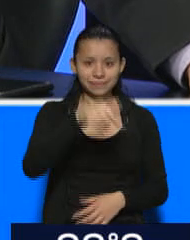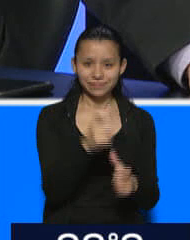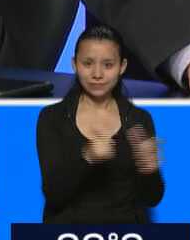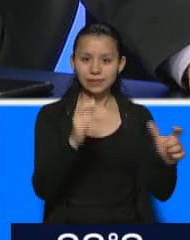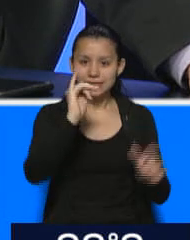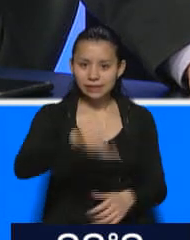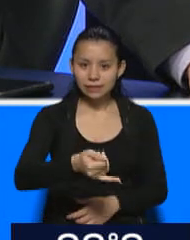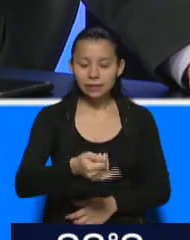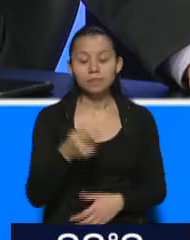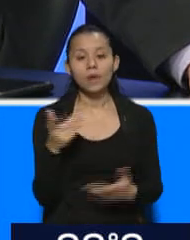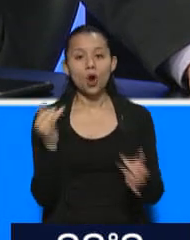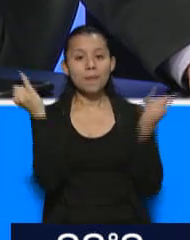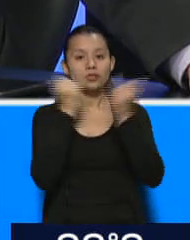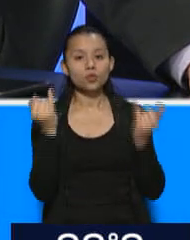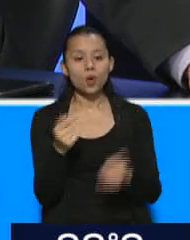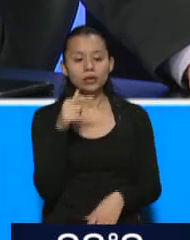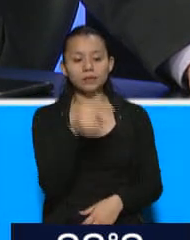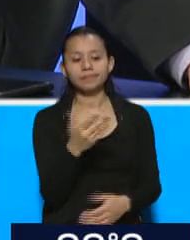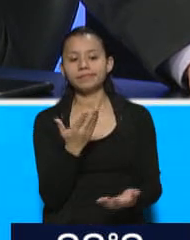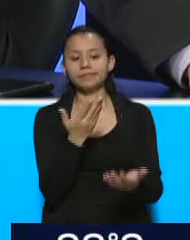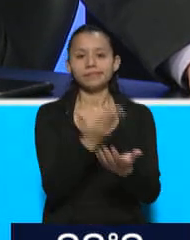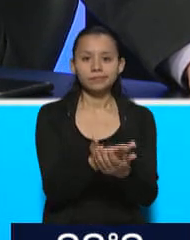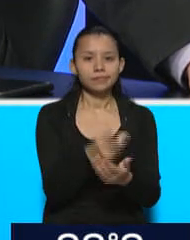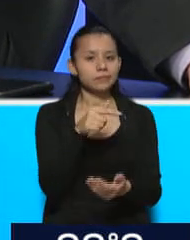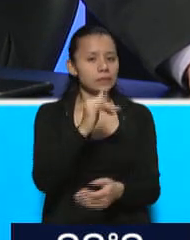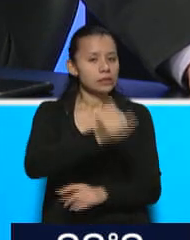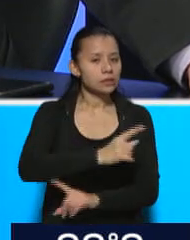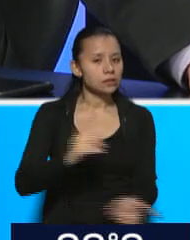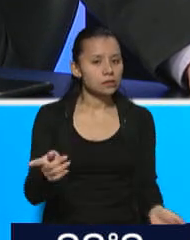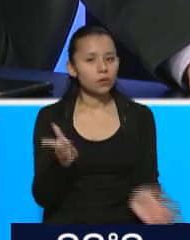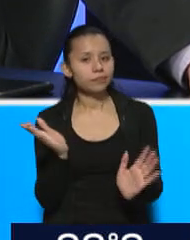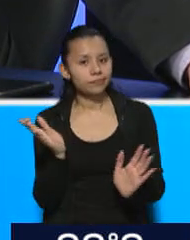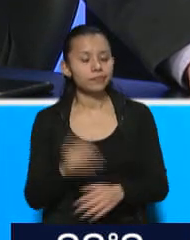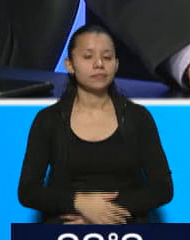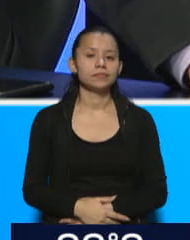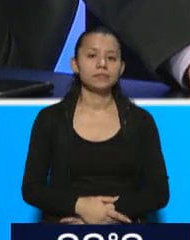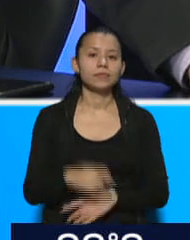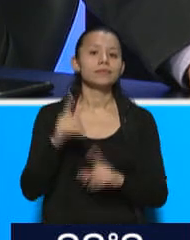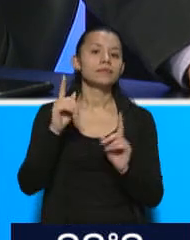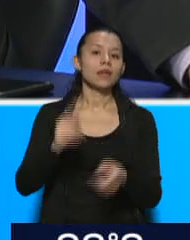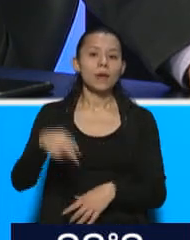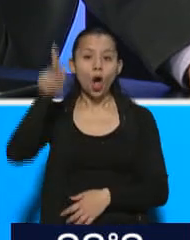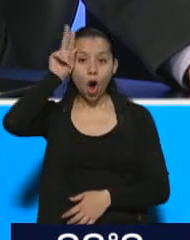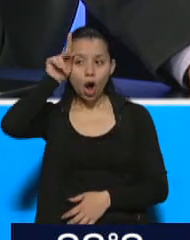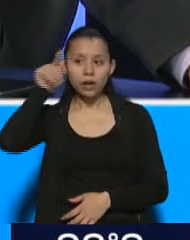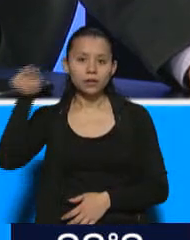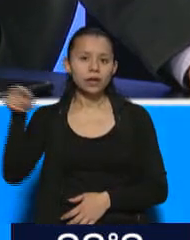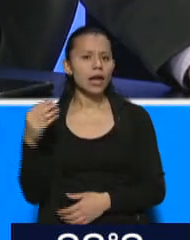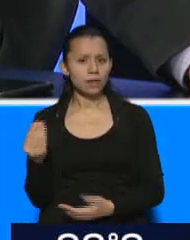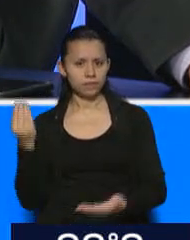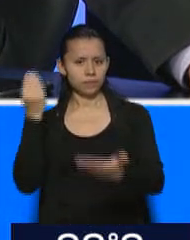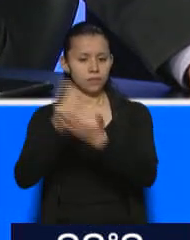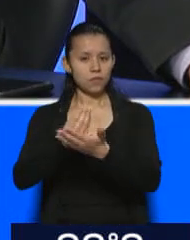presupuesto, con lo que ahora está obligado el oficialismo, y por eso también decíamos que Cornejo ya está gobernando. Bueno,